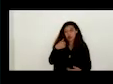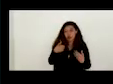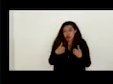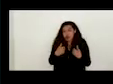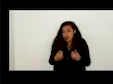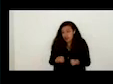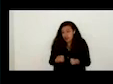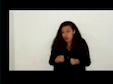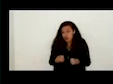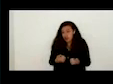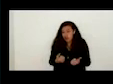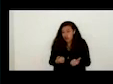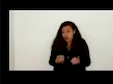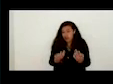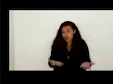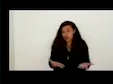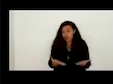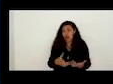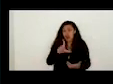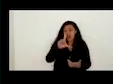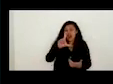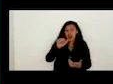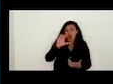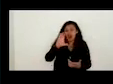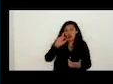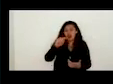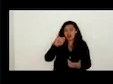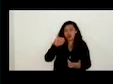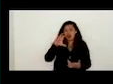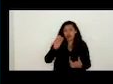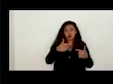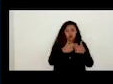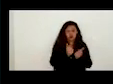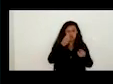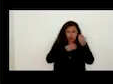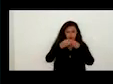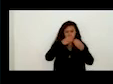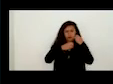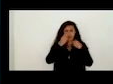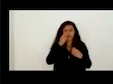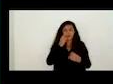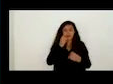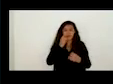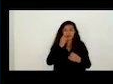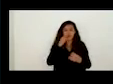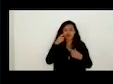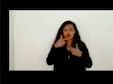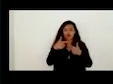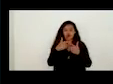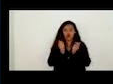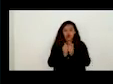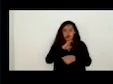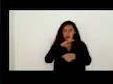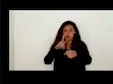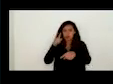como tal, los lácteos no es un grupo de alimentos que tuvieras que eliminar en una población específica.